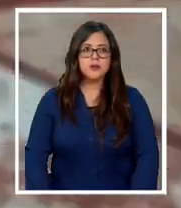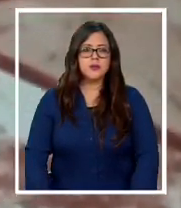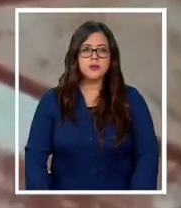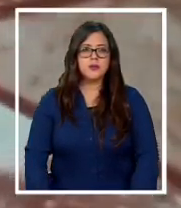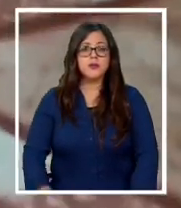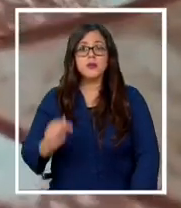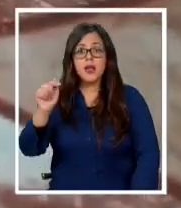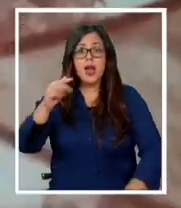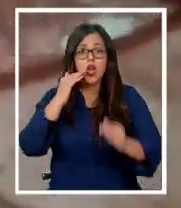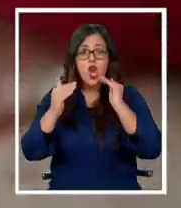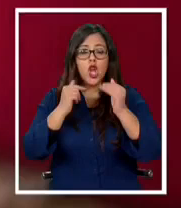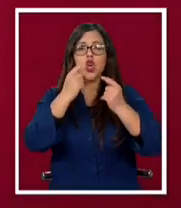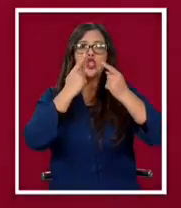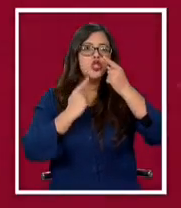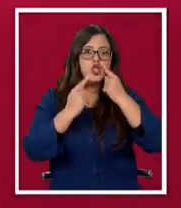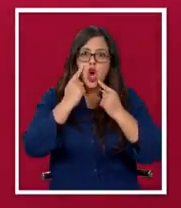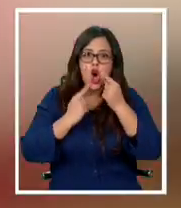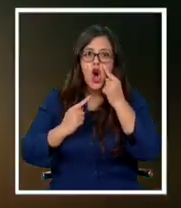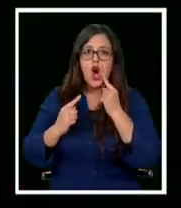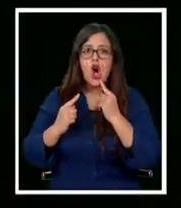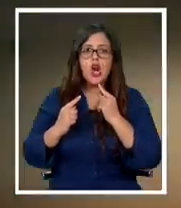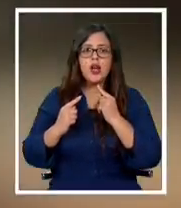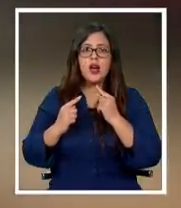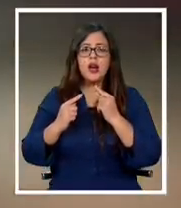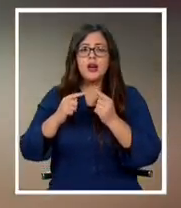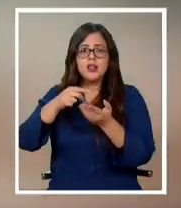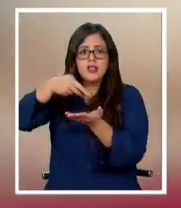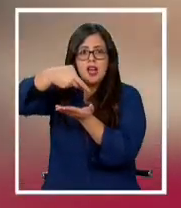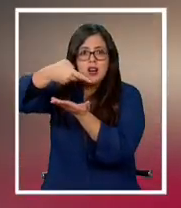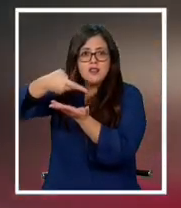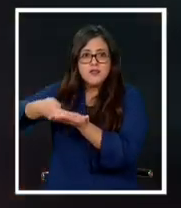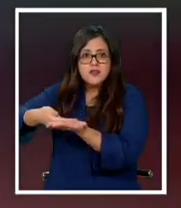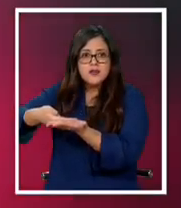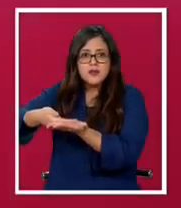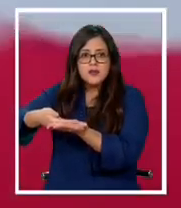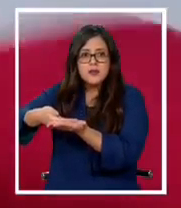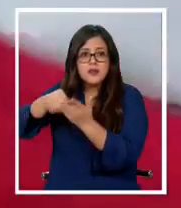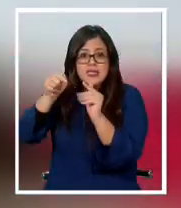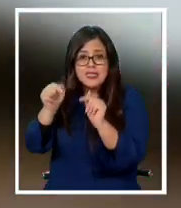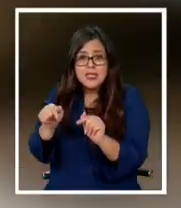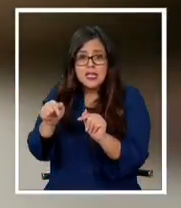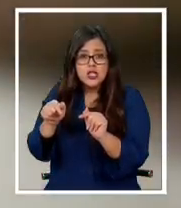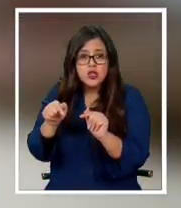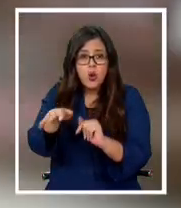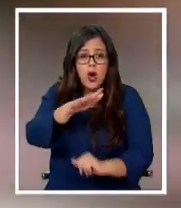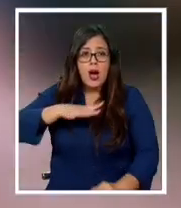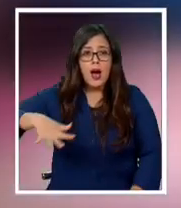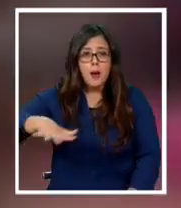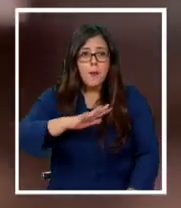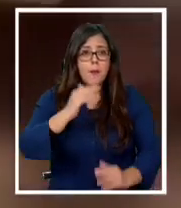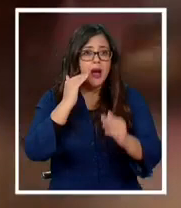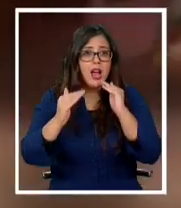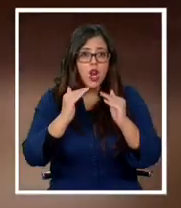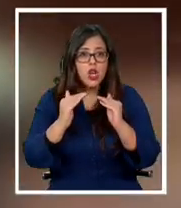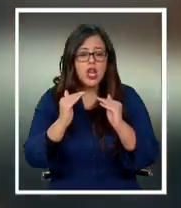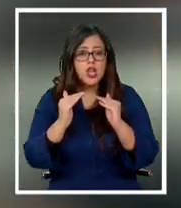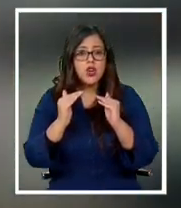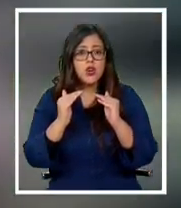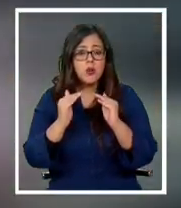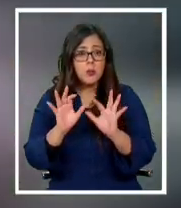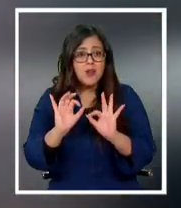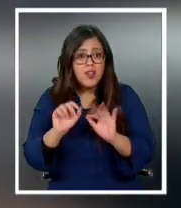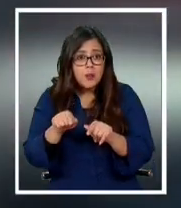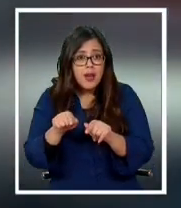Los niños y las niñas llorando, tirándose en el piso, eso no es un ambiente que los niños propicio para